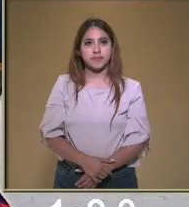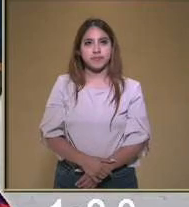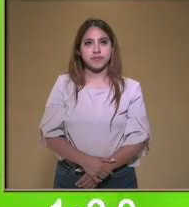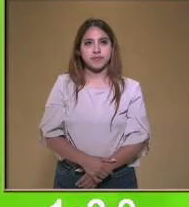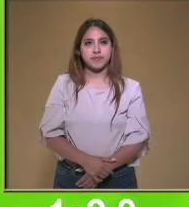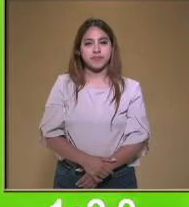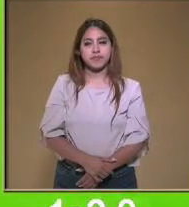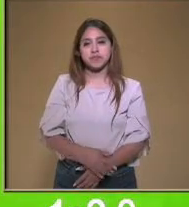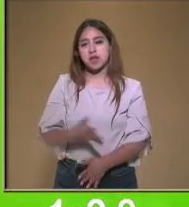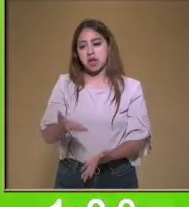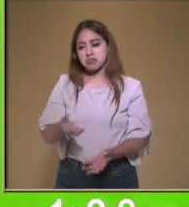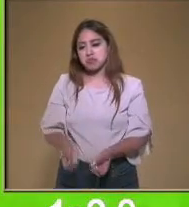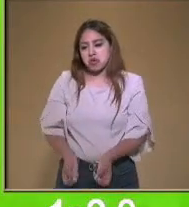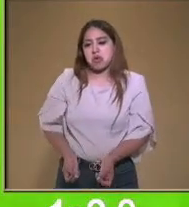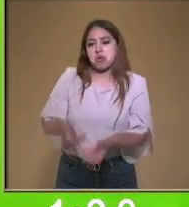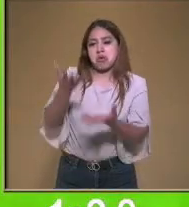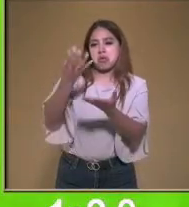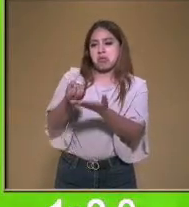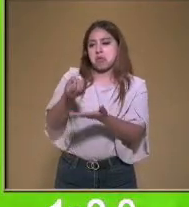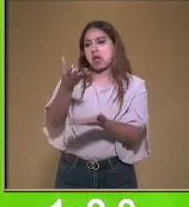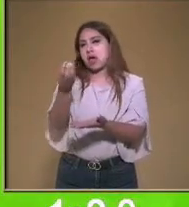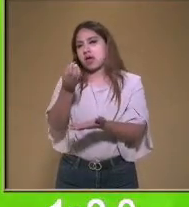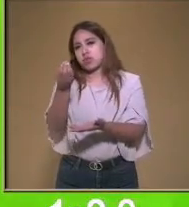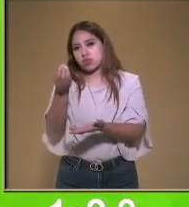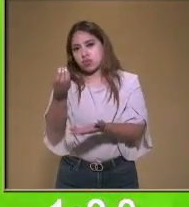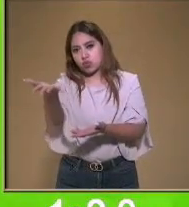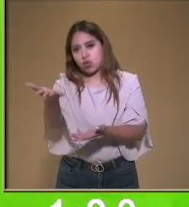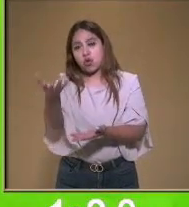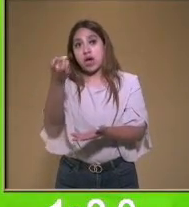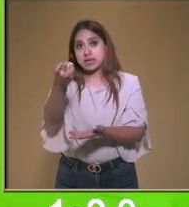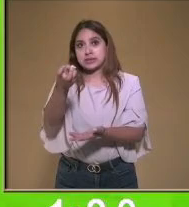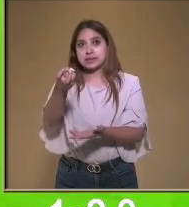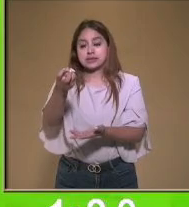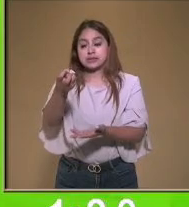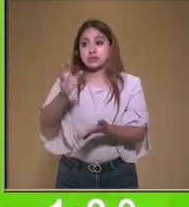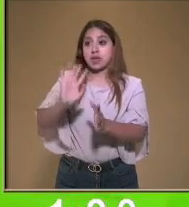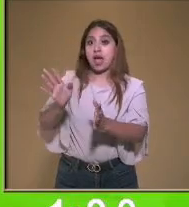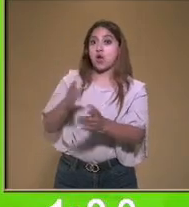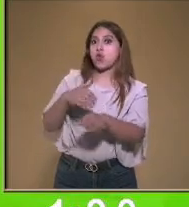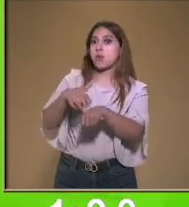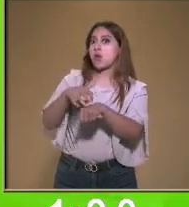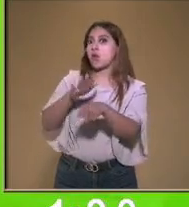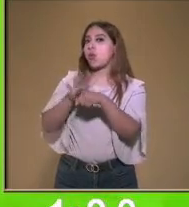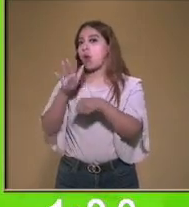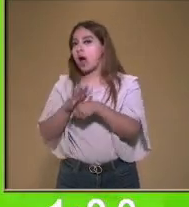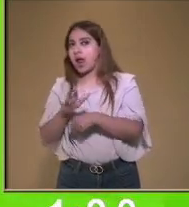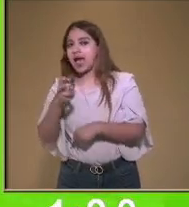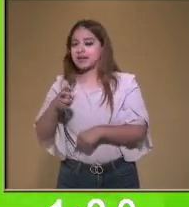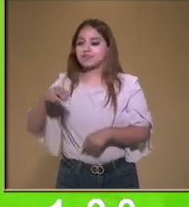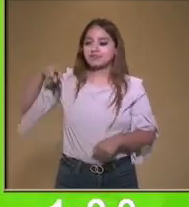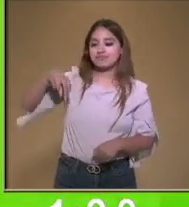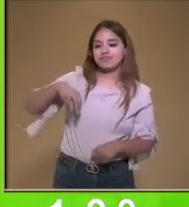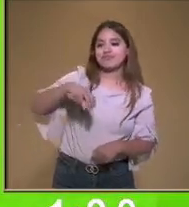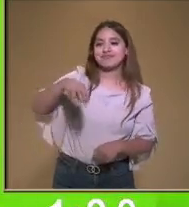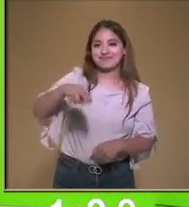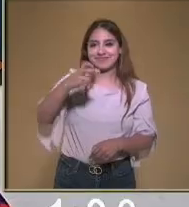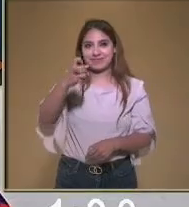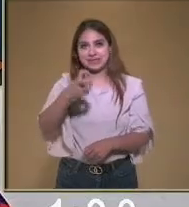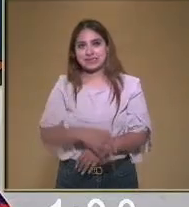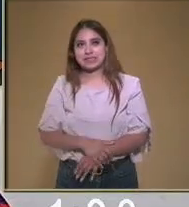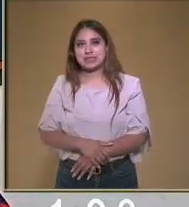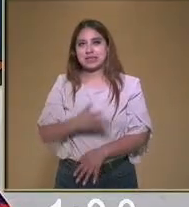acuerdo a los puntos que sale, son las casillas que vamos a avanzar. Si se dan cuenta, pues aquí tenemos a la escalera